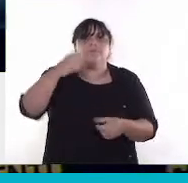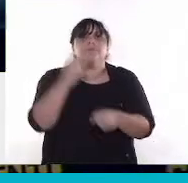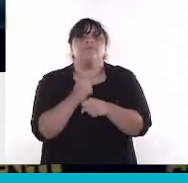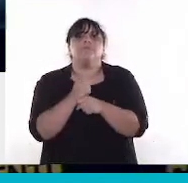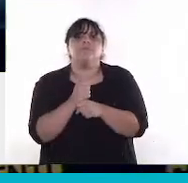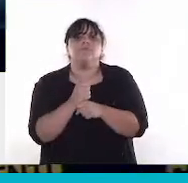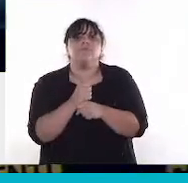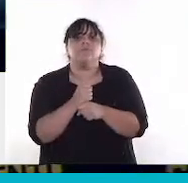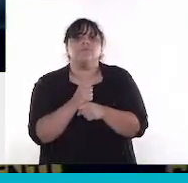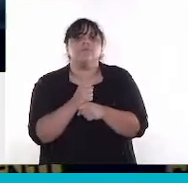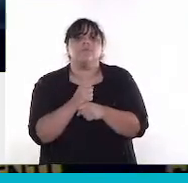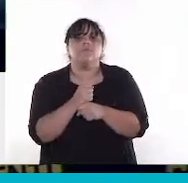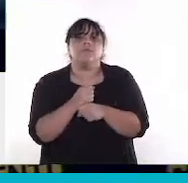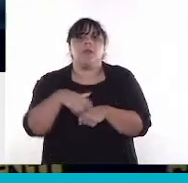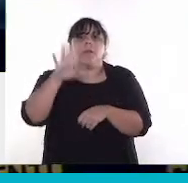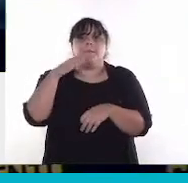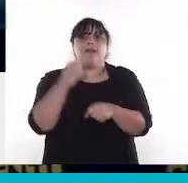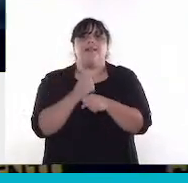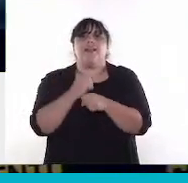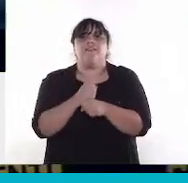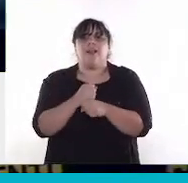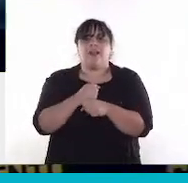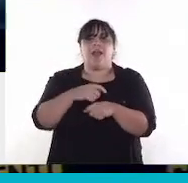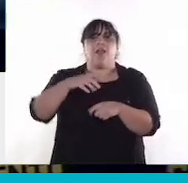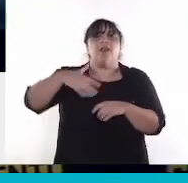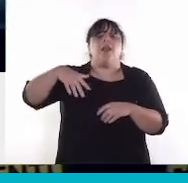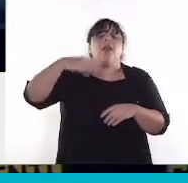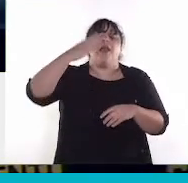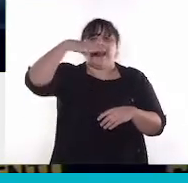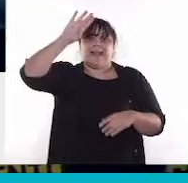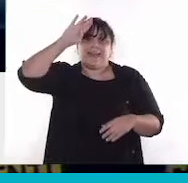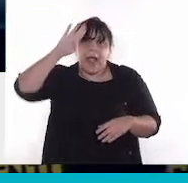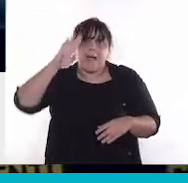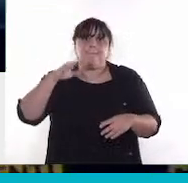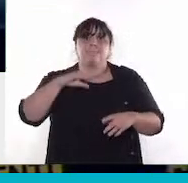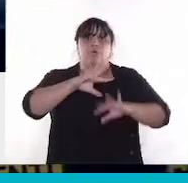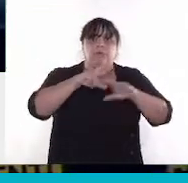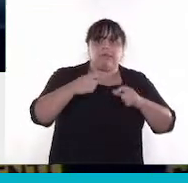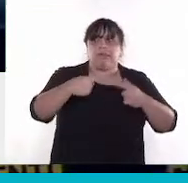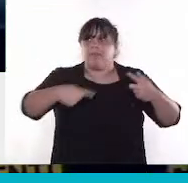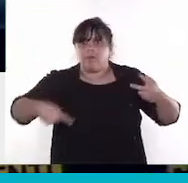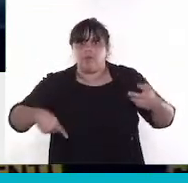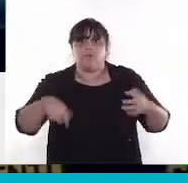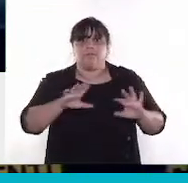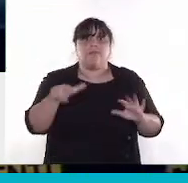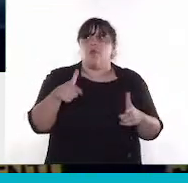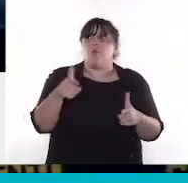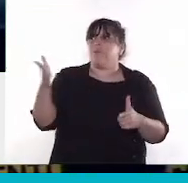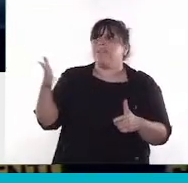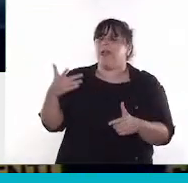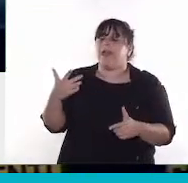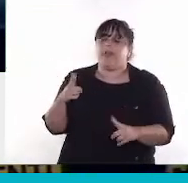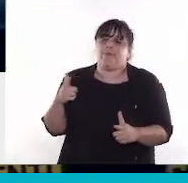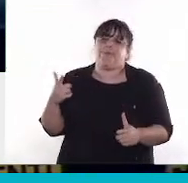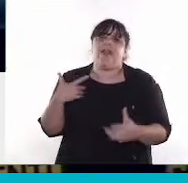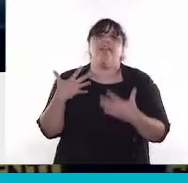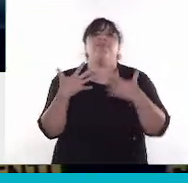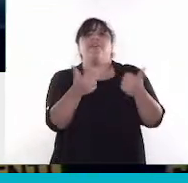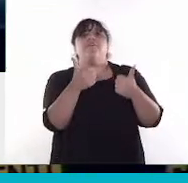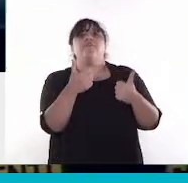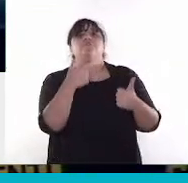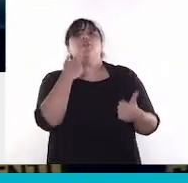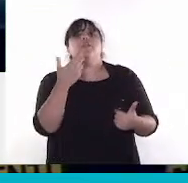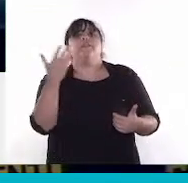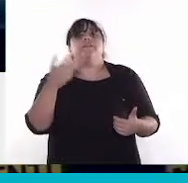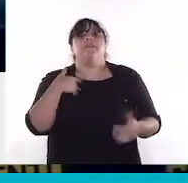para enfrentar el delito rural, una demanda del sector agropecuario. Lástima que no está el defensor de los